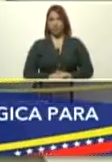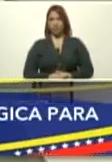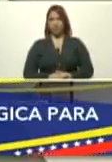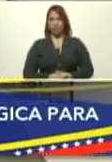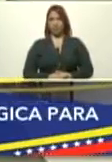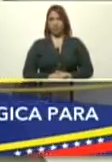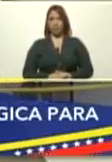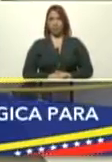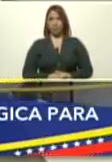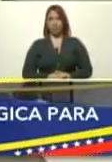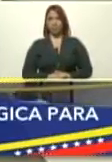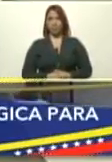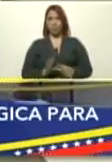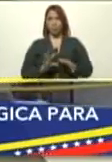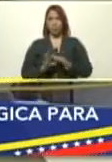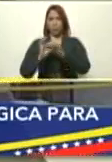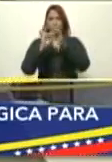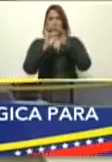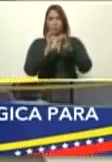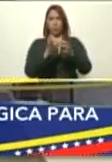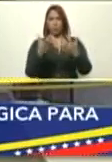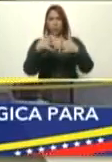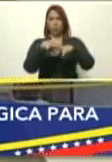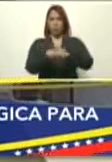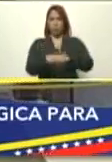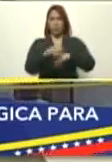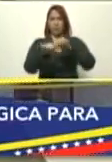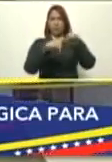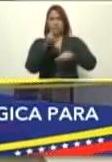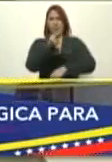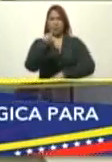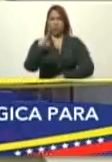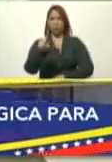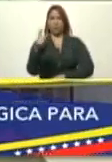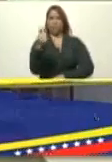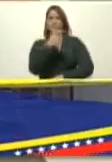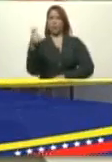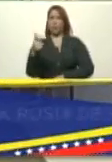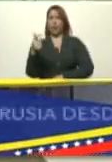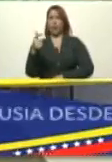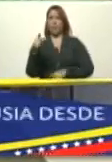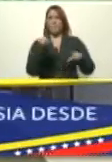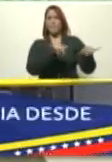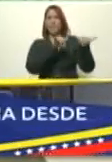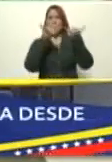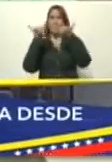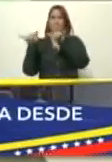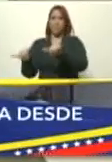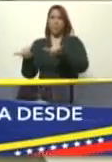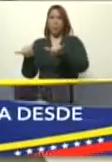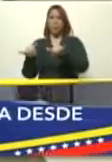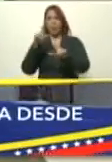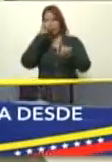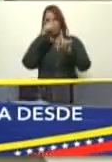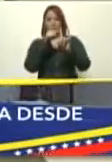se ha unido en este siglo XXI para buscar los mismos objetivos que Europa buscó con Napoleón.